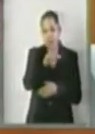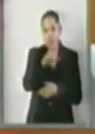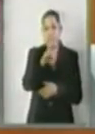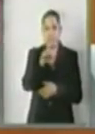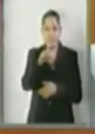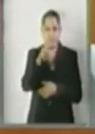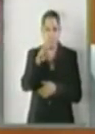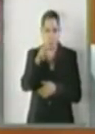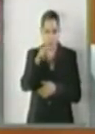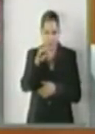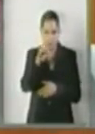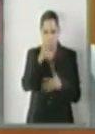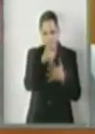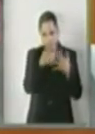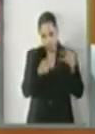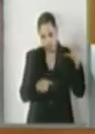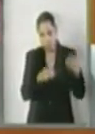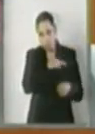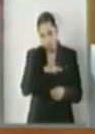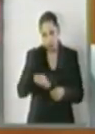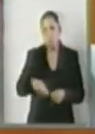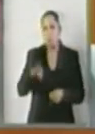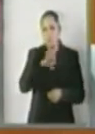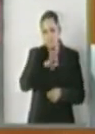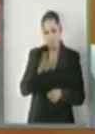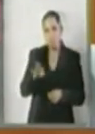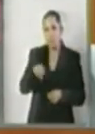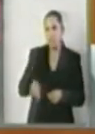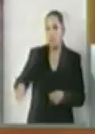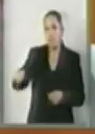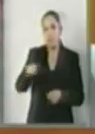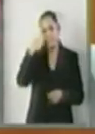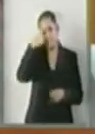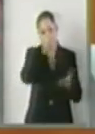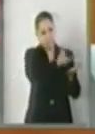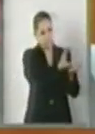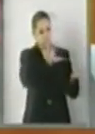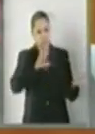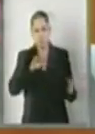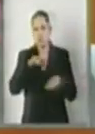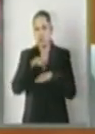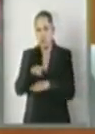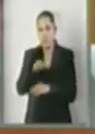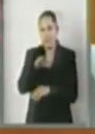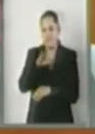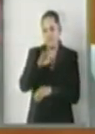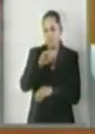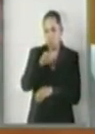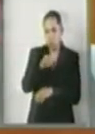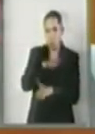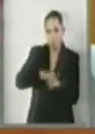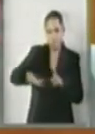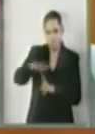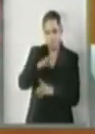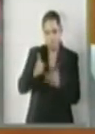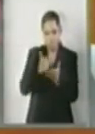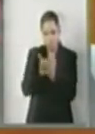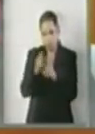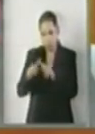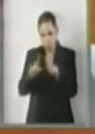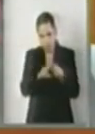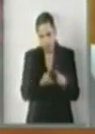Progreso tengan acceso al Fondo Metropolitano. Debo precisar que los comités técnicos de los